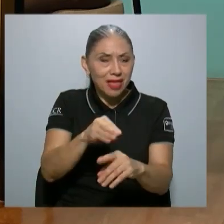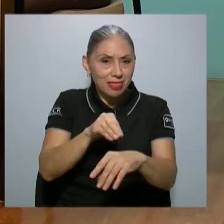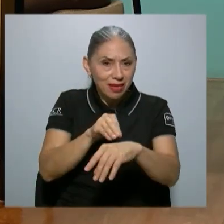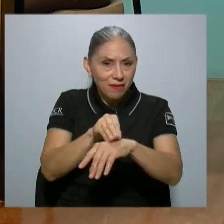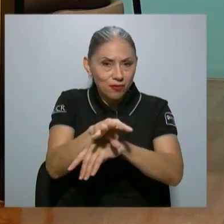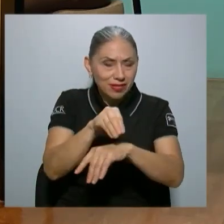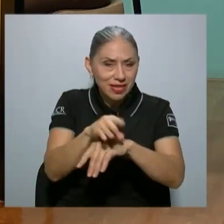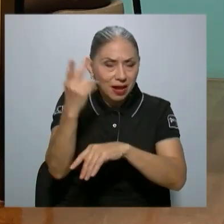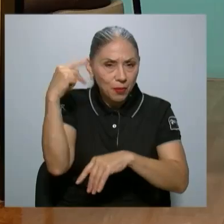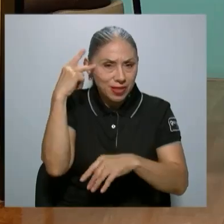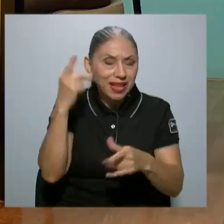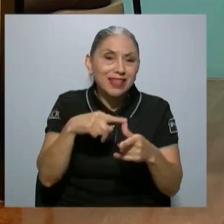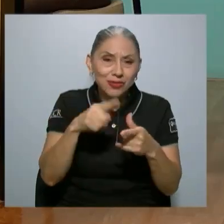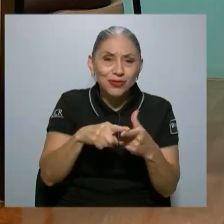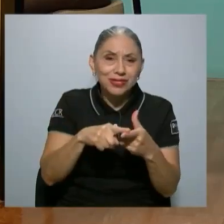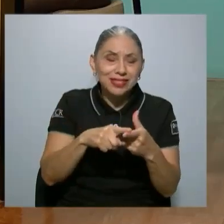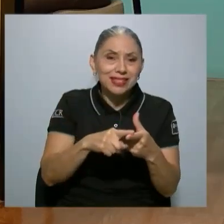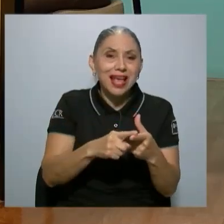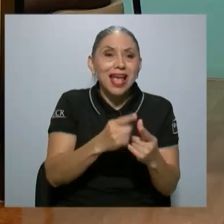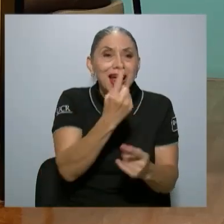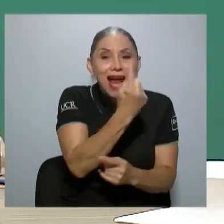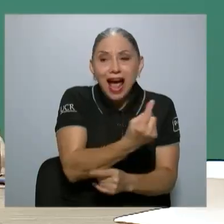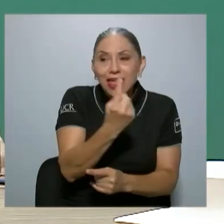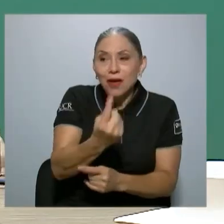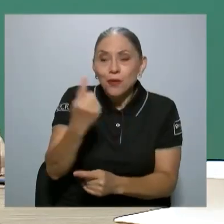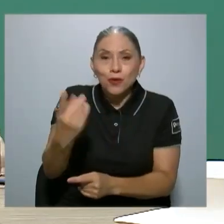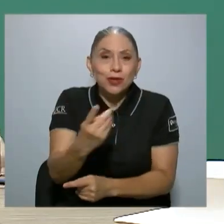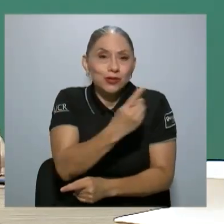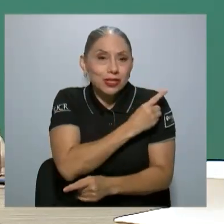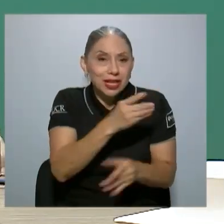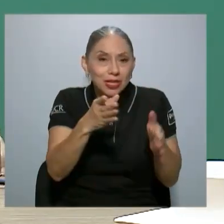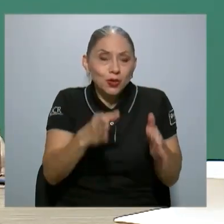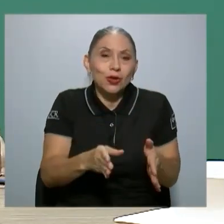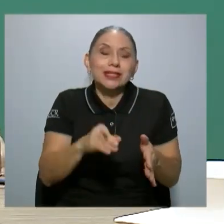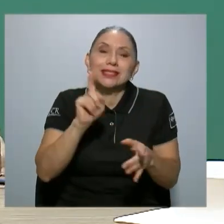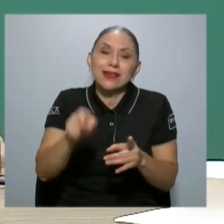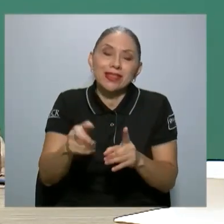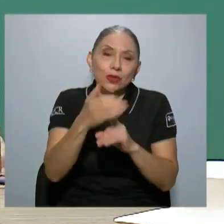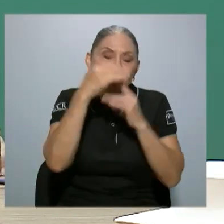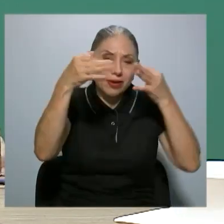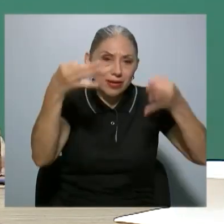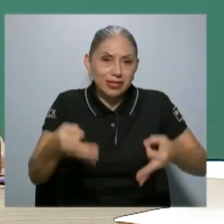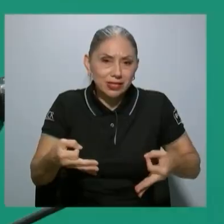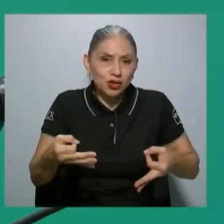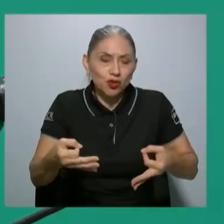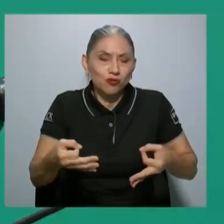¿verdad? Entonces cada uno de los directores ha tenido que tomar una decisión sobre